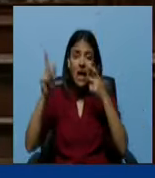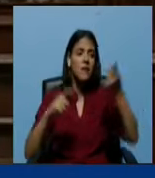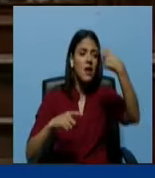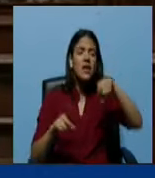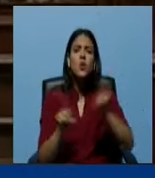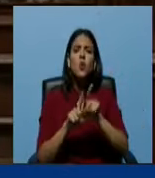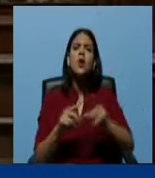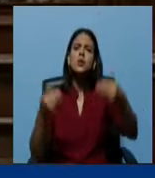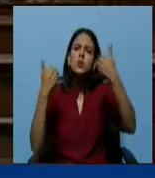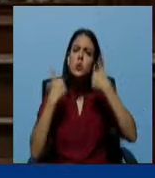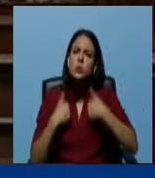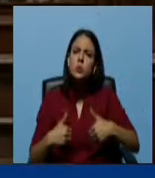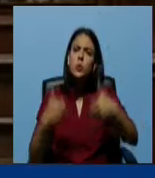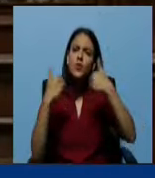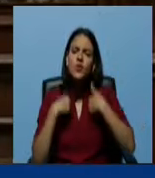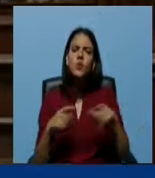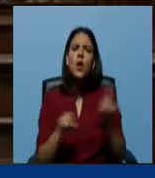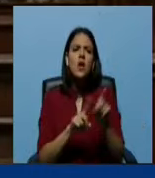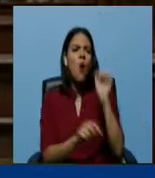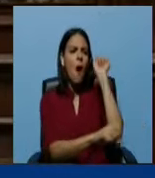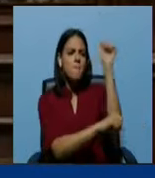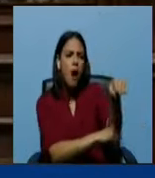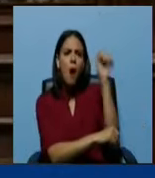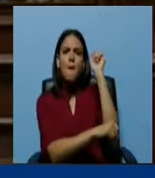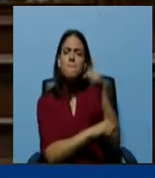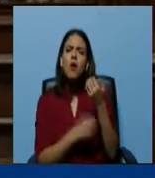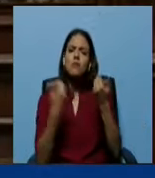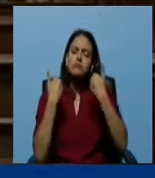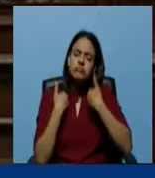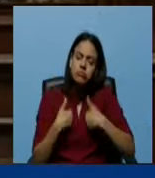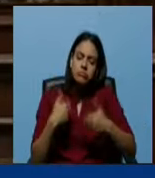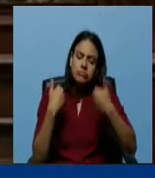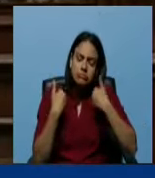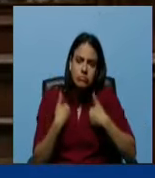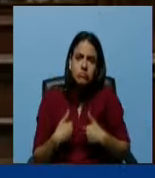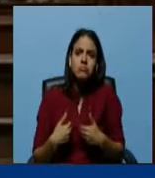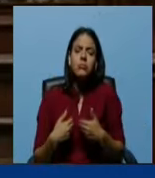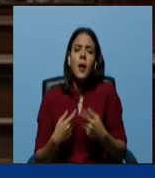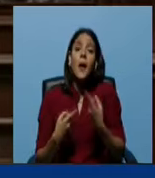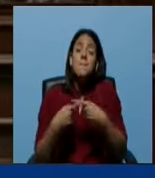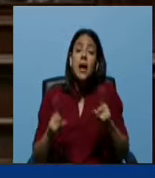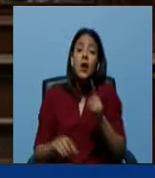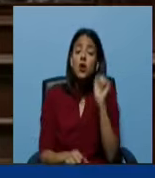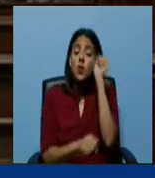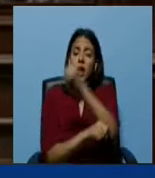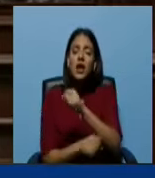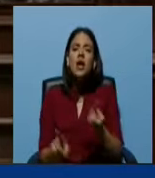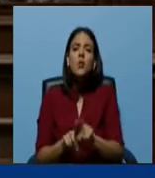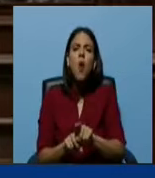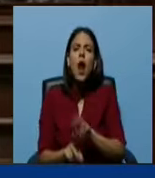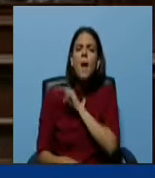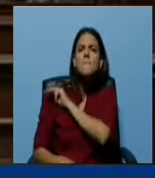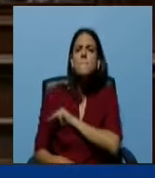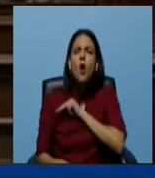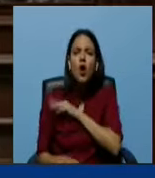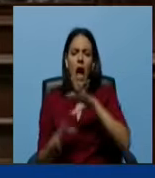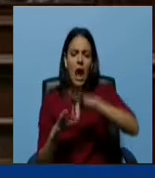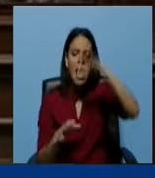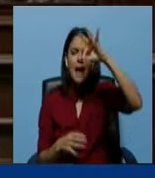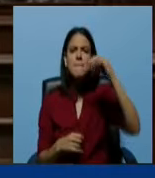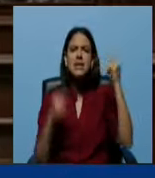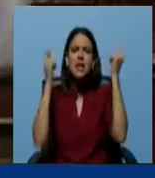sufría de varias derrotas crónicas, pero la peor derrota era la derrota moral, espiritual,